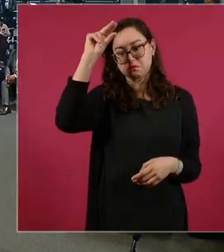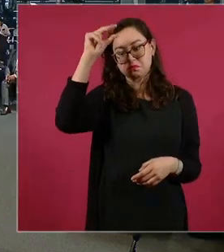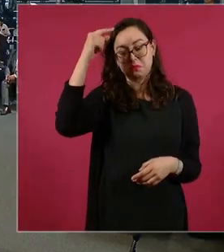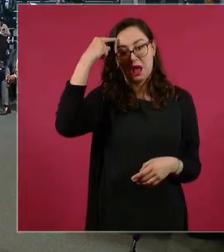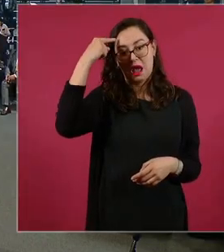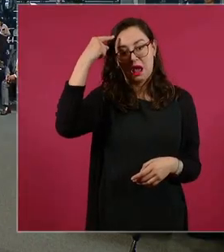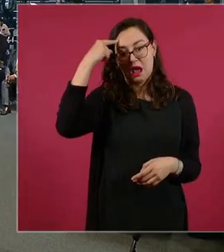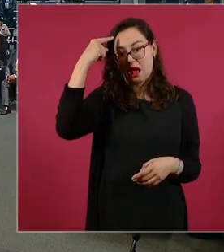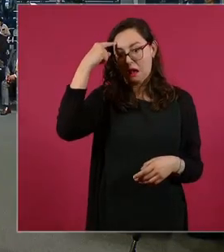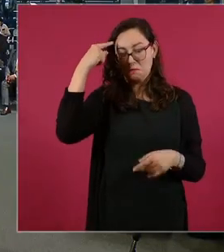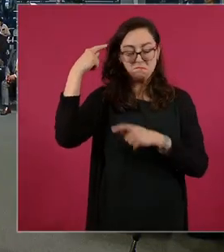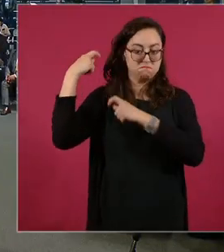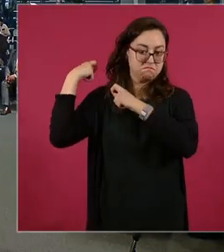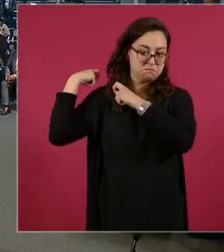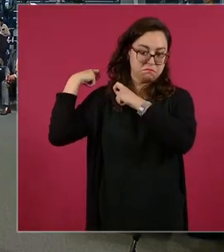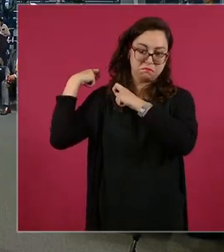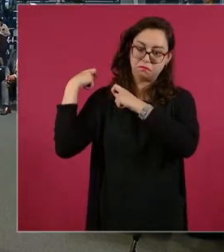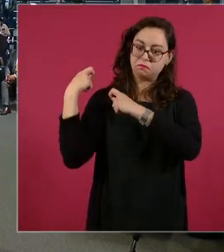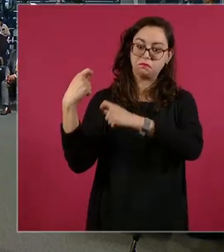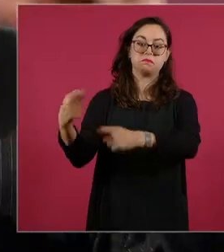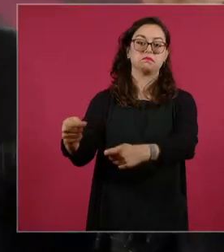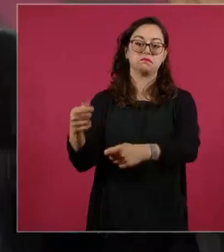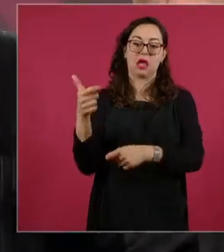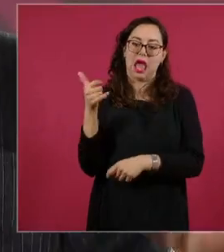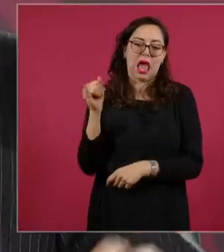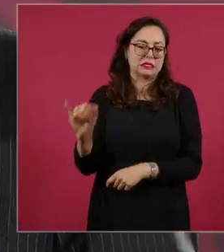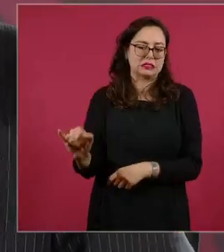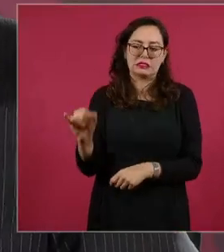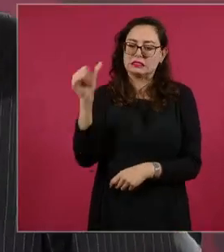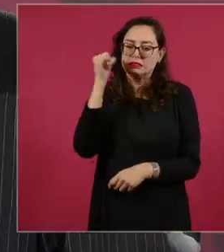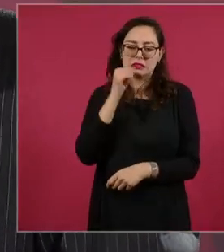no es algo nuevo